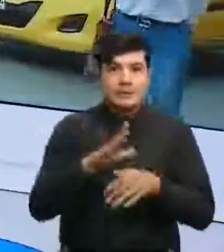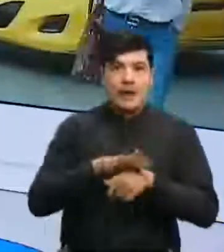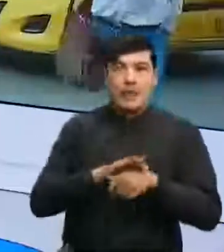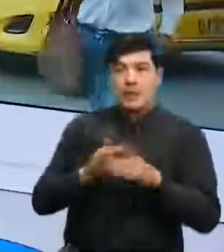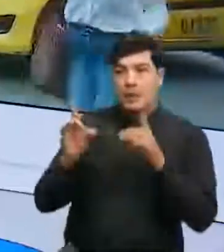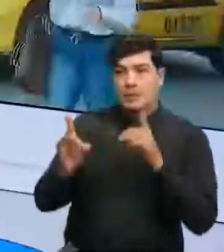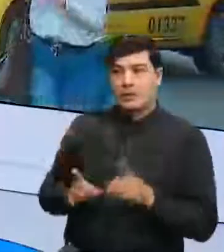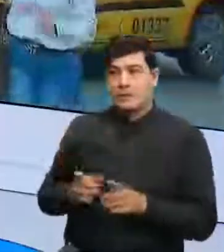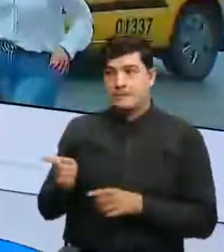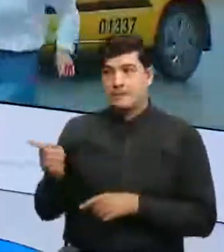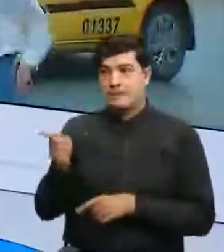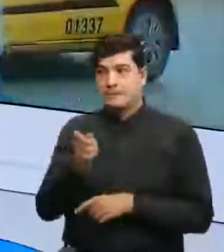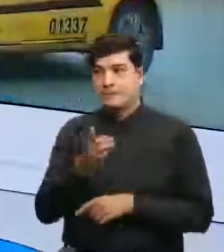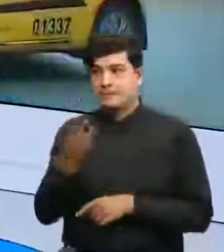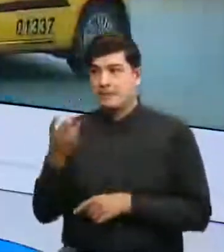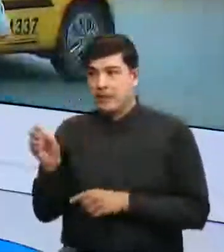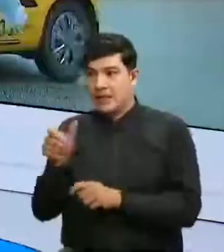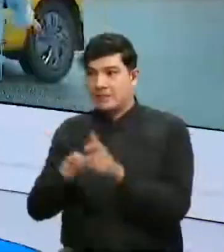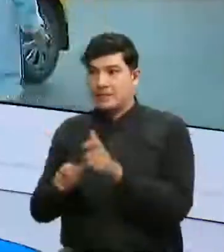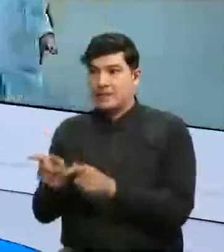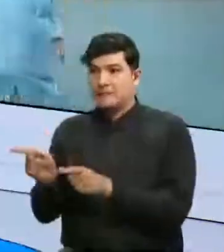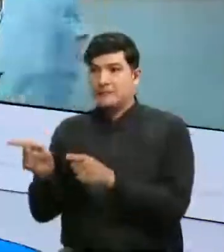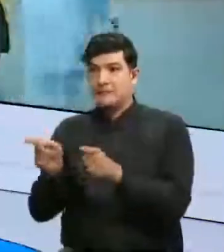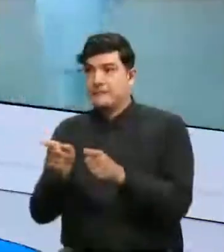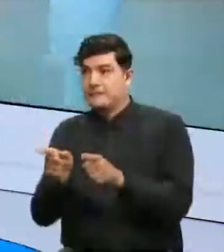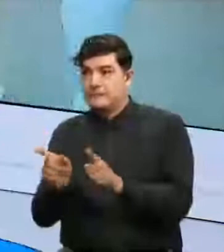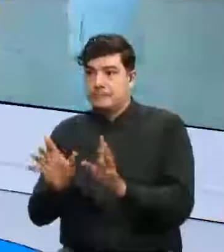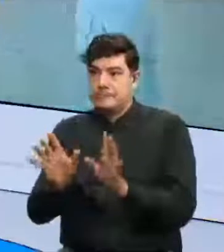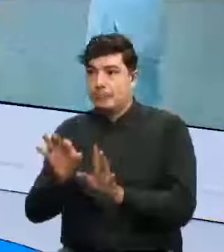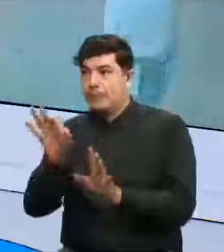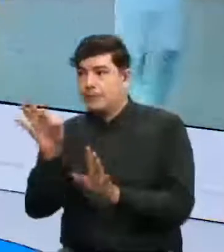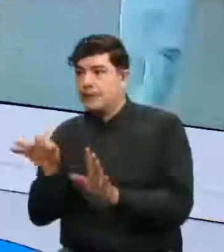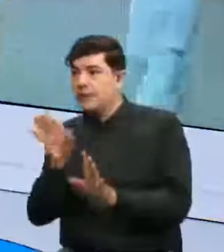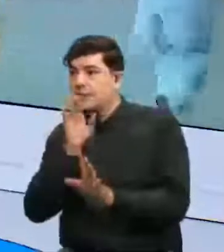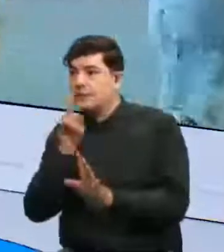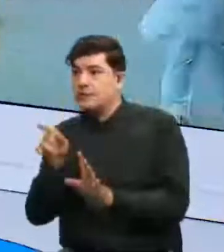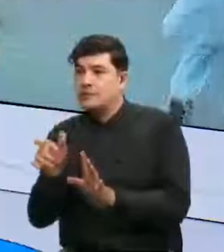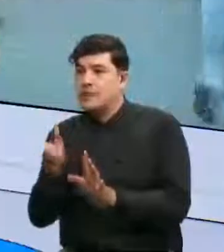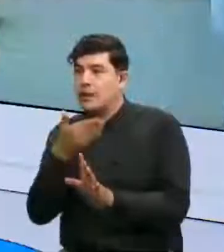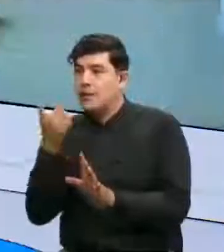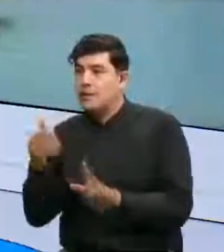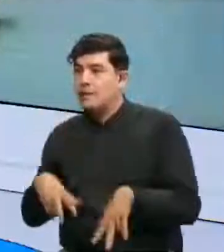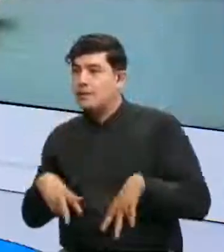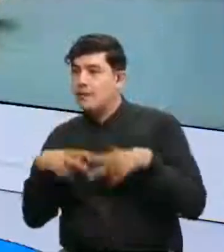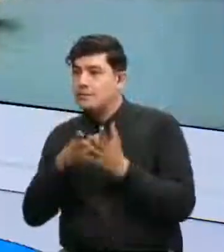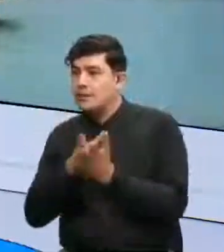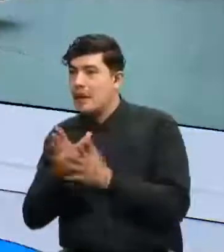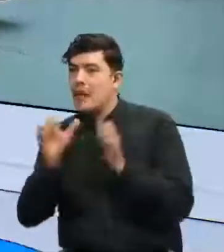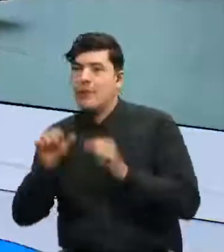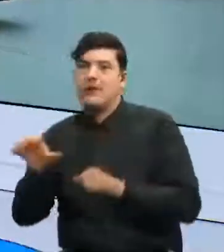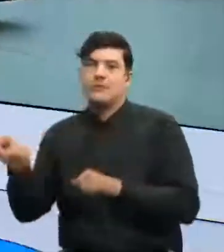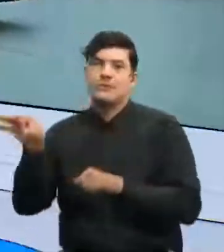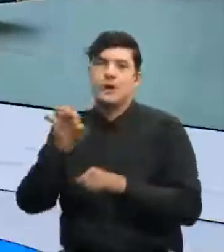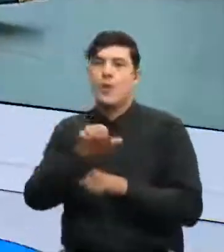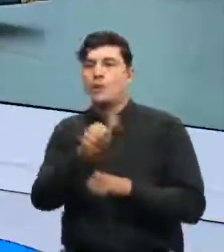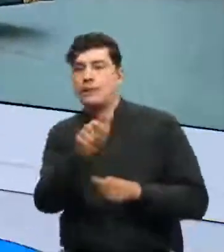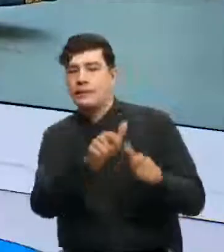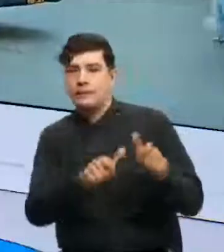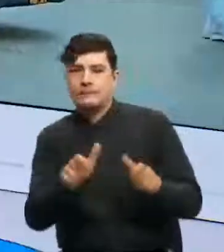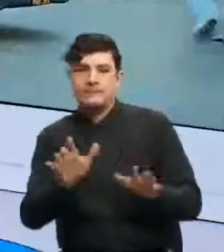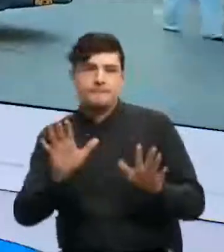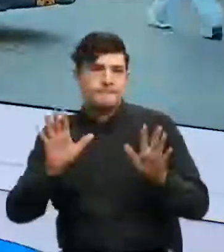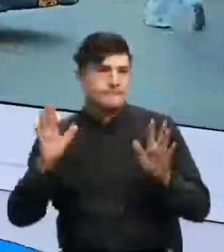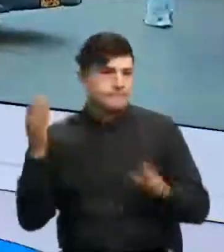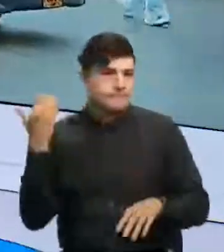a usar el tapabocas, evitar las aglomeraciones y especialmente, ya llega el fin de semana, evitar las reuniones familiares. Cualquiera de